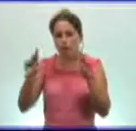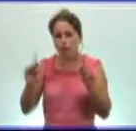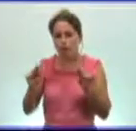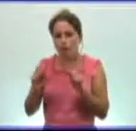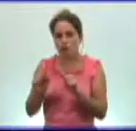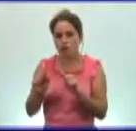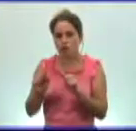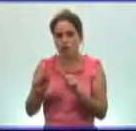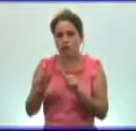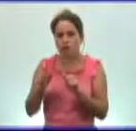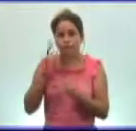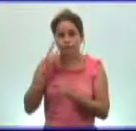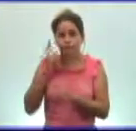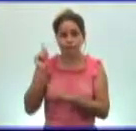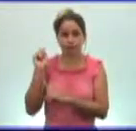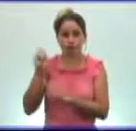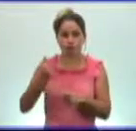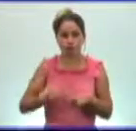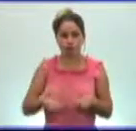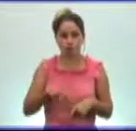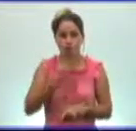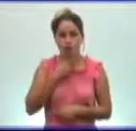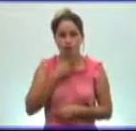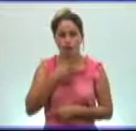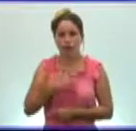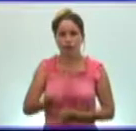paréntesis. Veamos otro ejemplo.